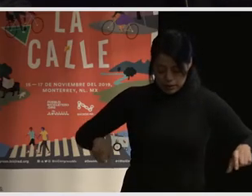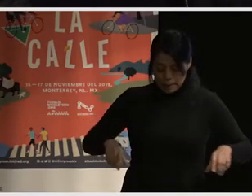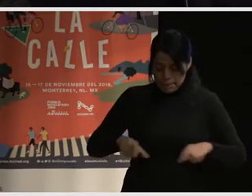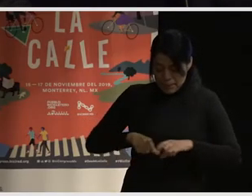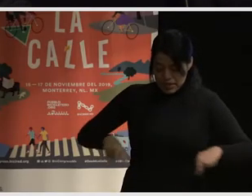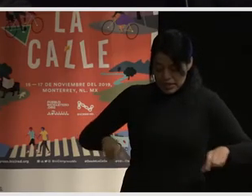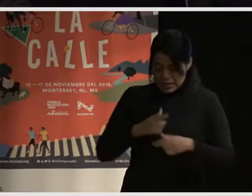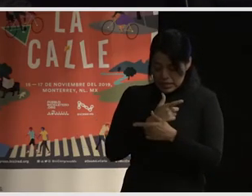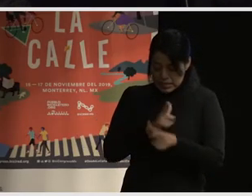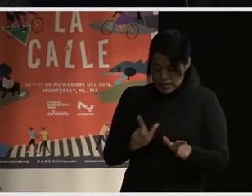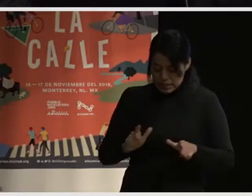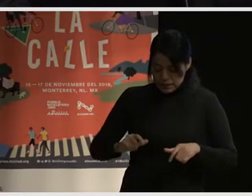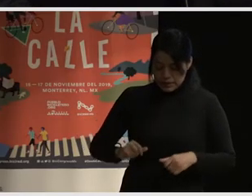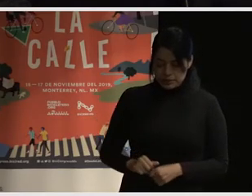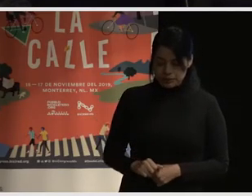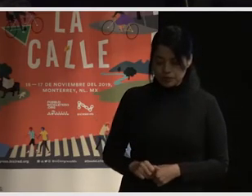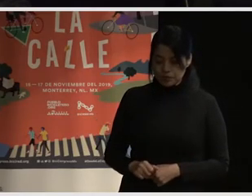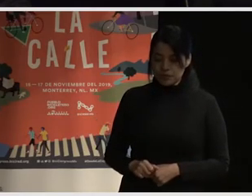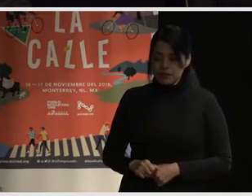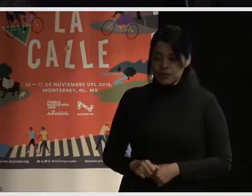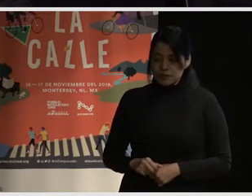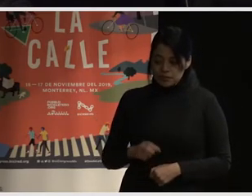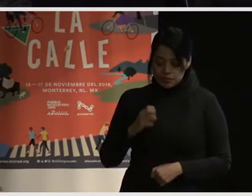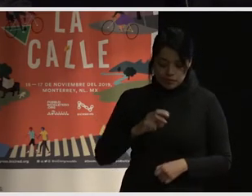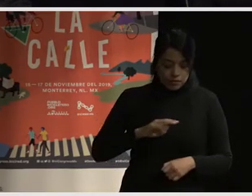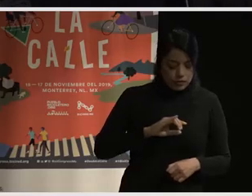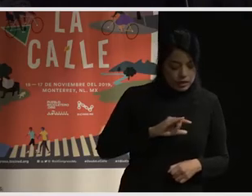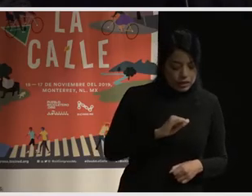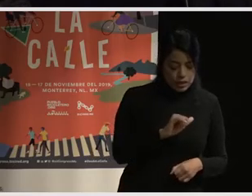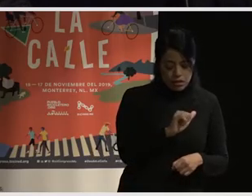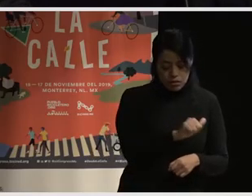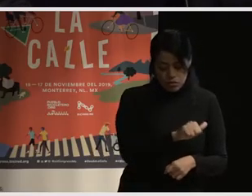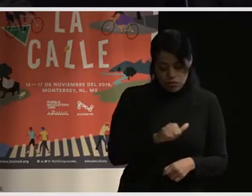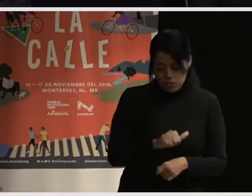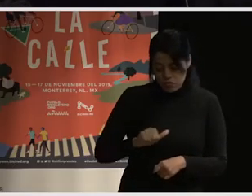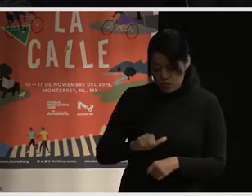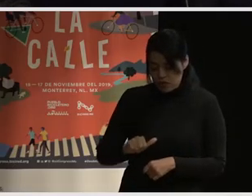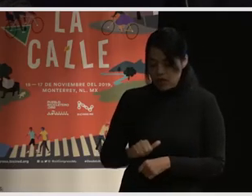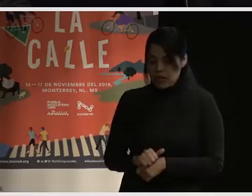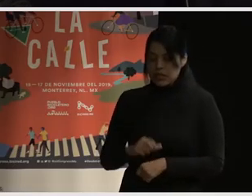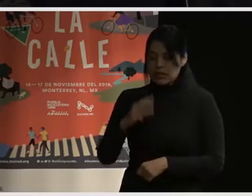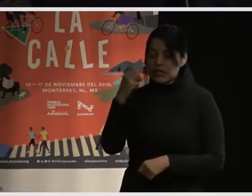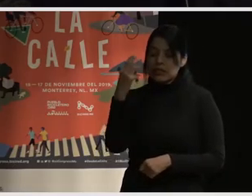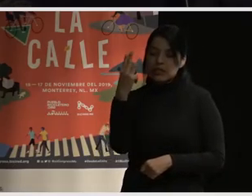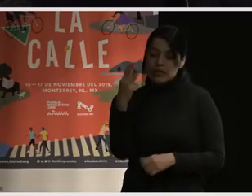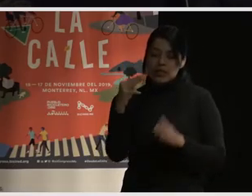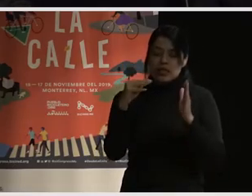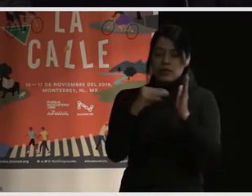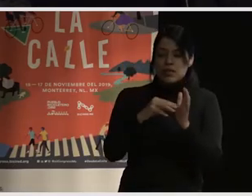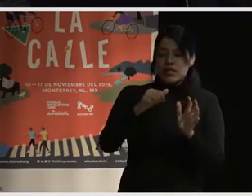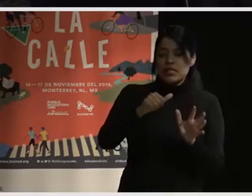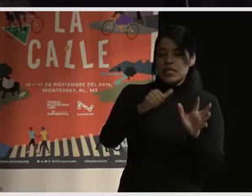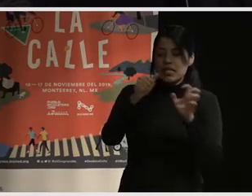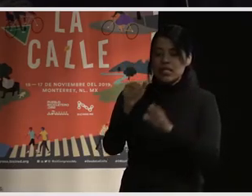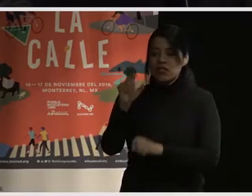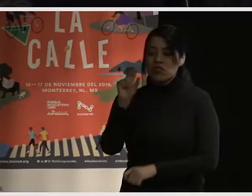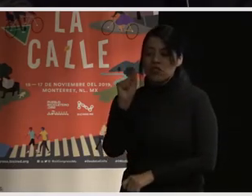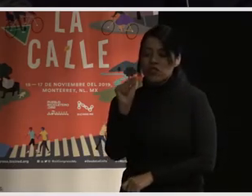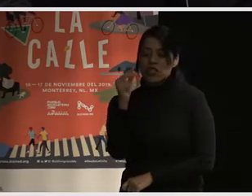que genera estas estas sanciones que son muy caras tres mil 782 pesos por estacionarse en la banqueta